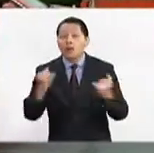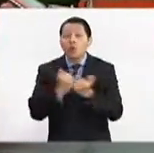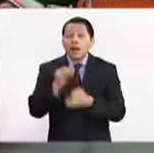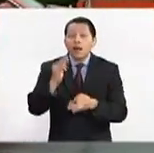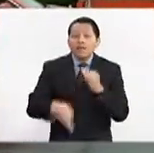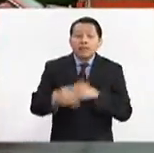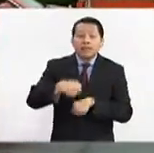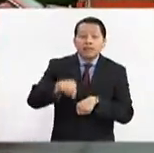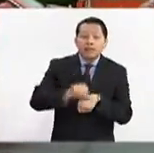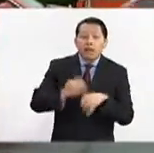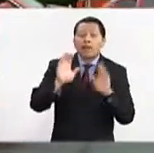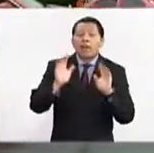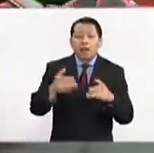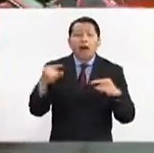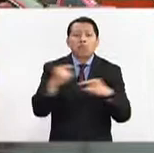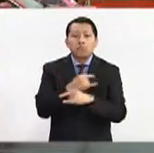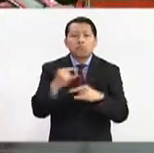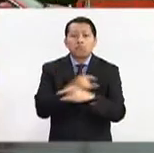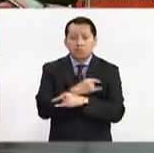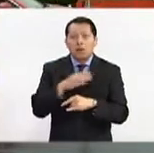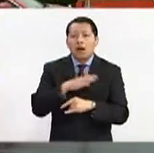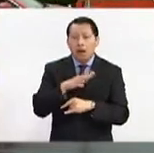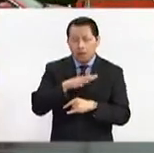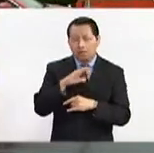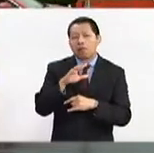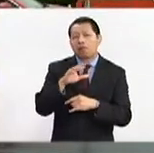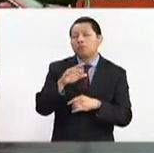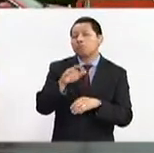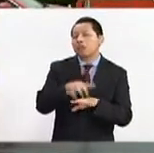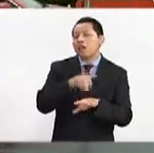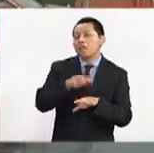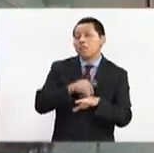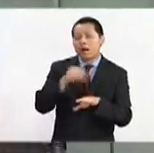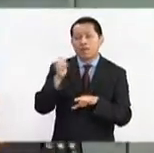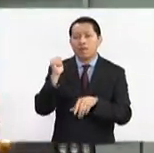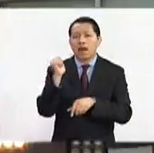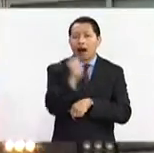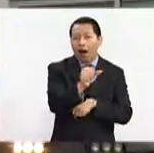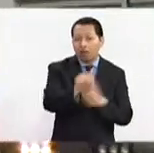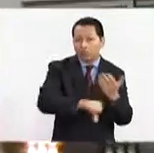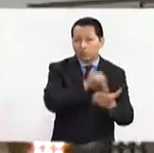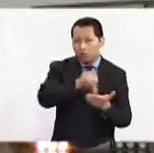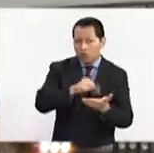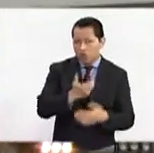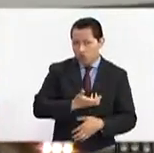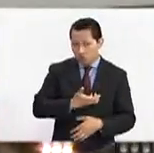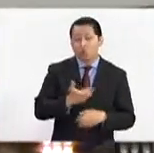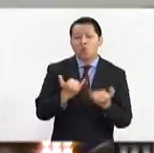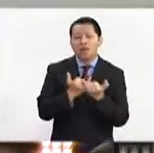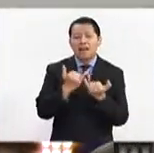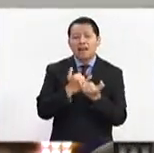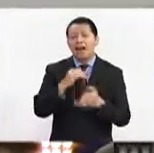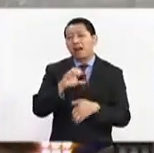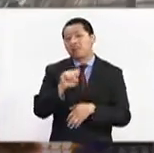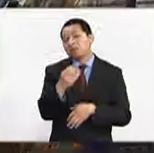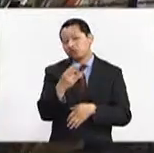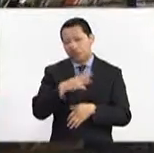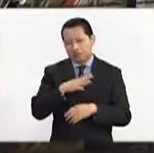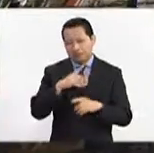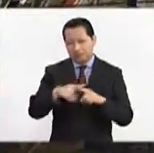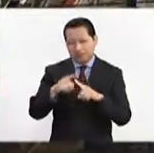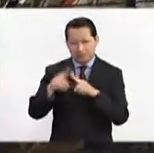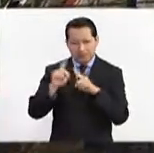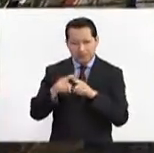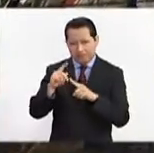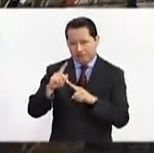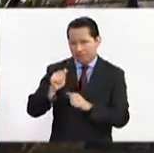reabrió ya la circulación en Calzada de Tlalpan en dirección al centro de la ciudad, en donde continúan trabajando 54 elementos de la Unidad Militar